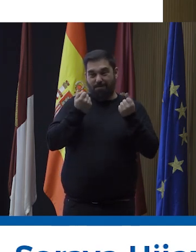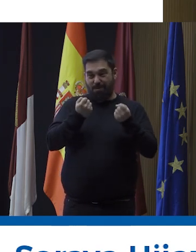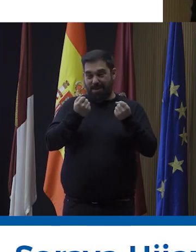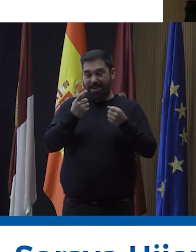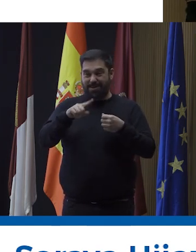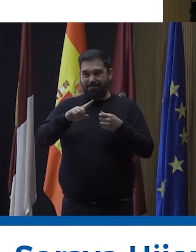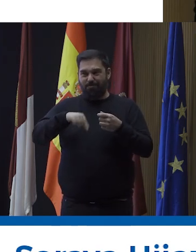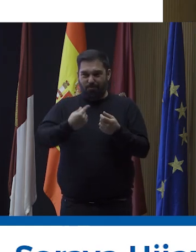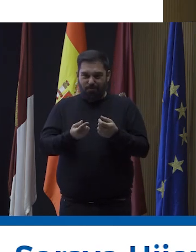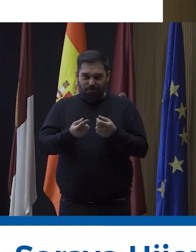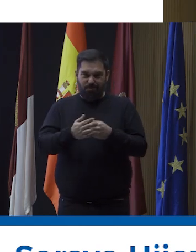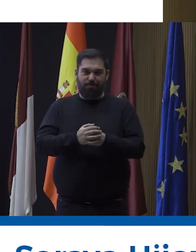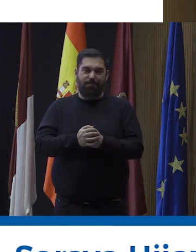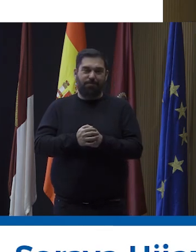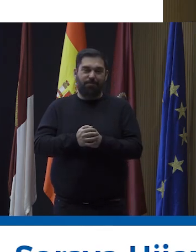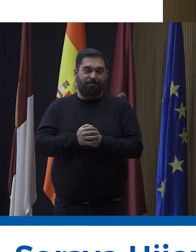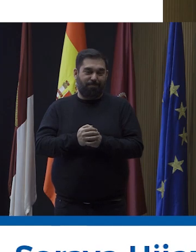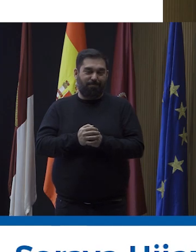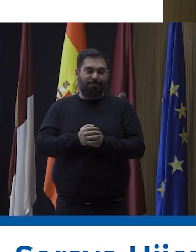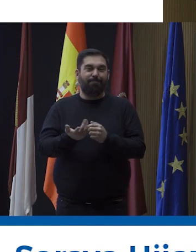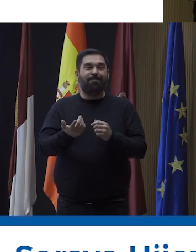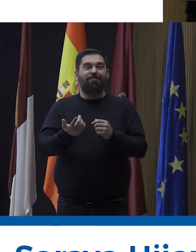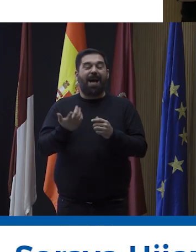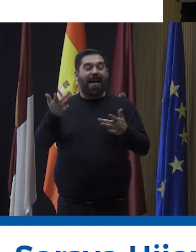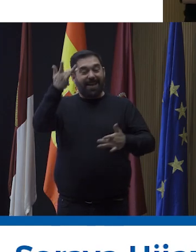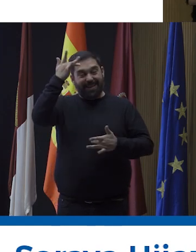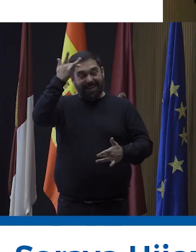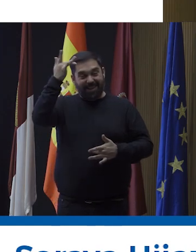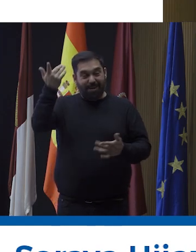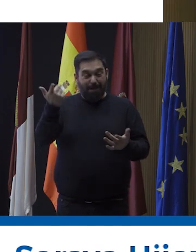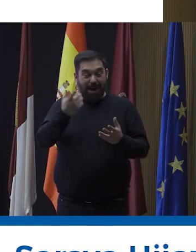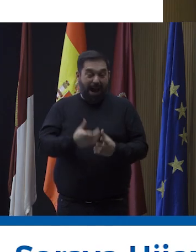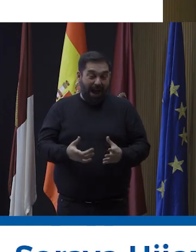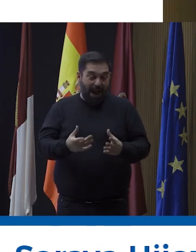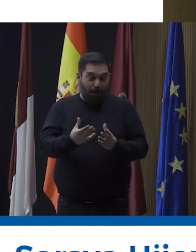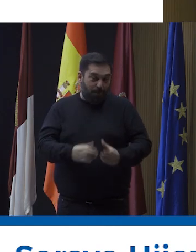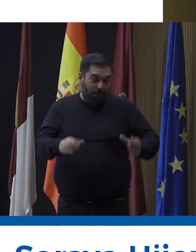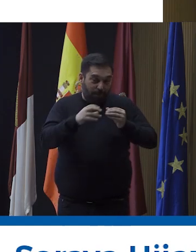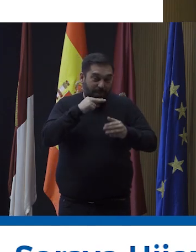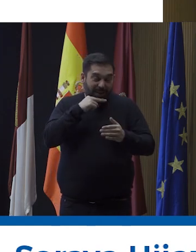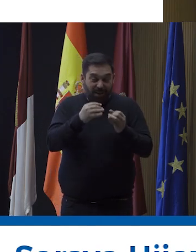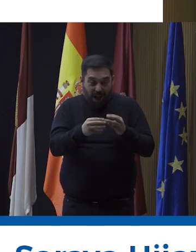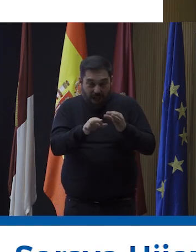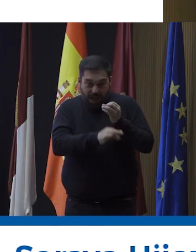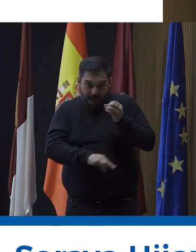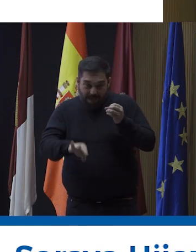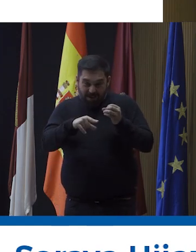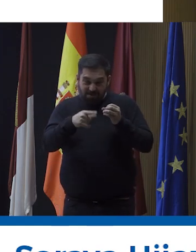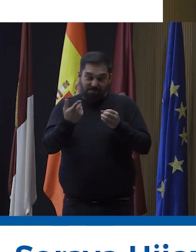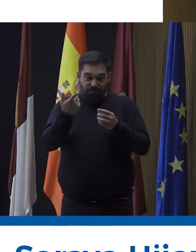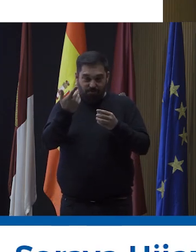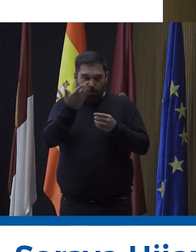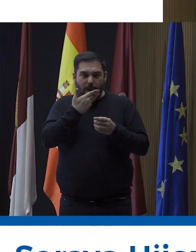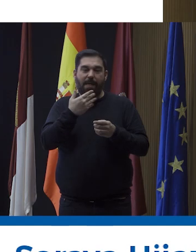vejiga. Así que tenemos una serie de síntomas del tracto urinario inferior que tenemos que identificar en nuestro cuerpo